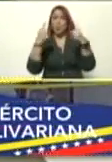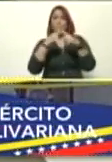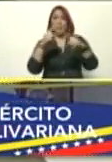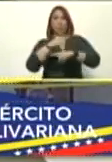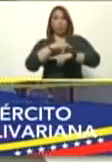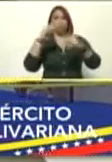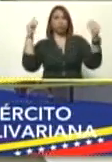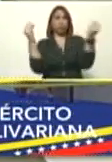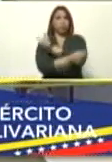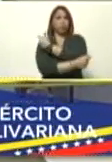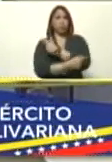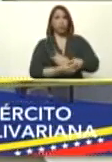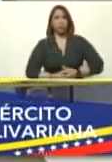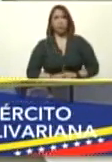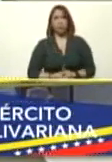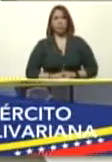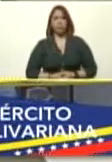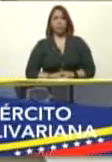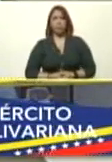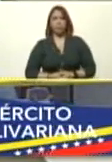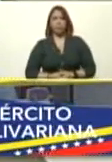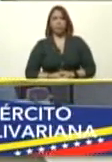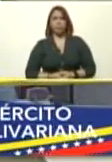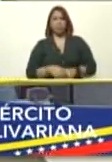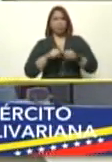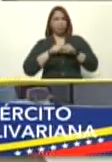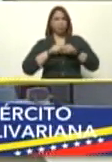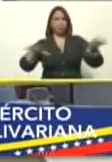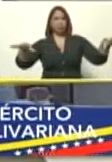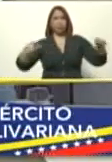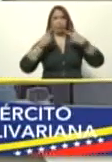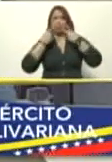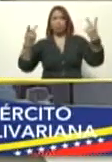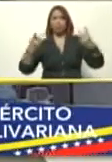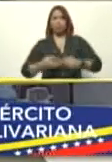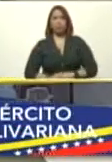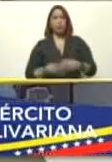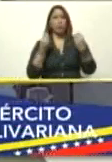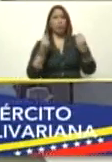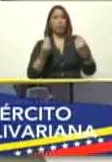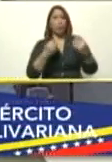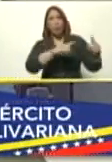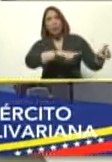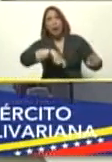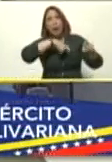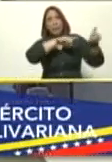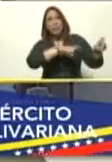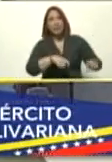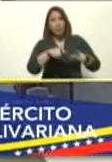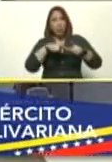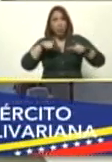se viralizaron los videos de cómo los campesinos de esa zona